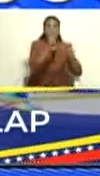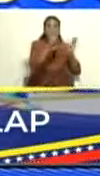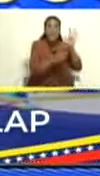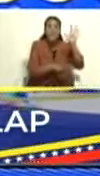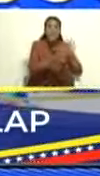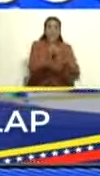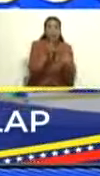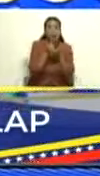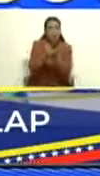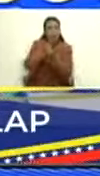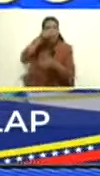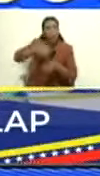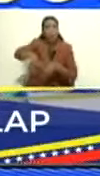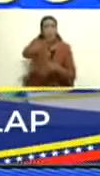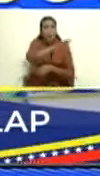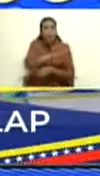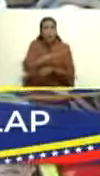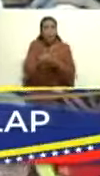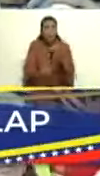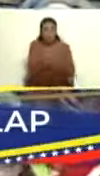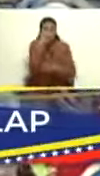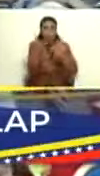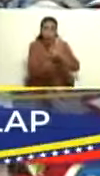¿Ayudaron al pueblo?